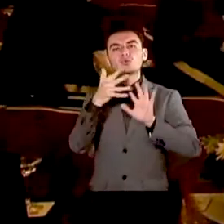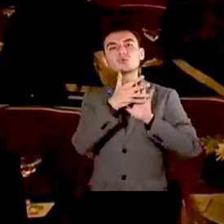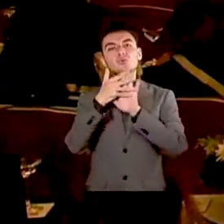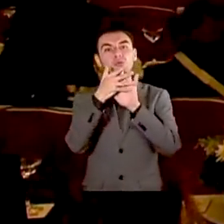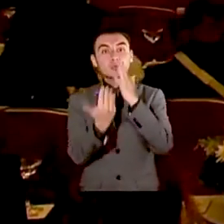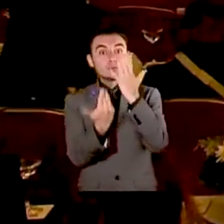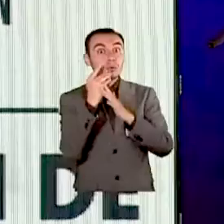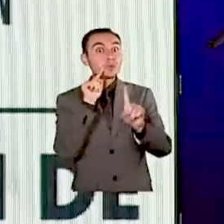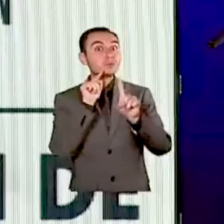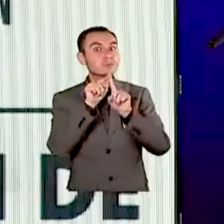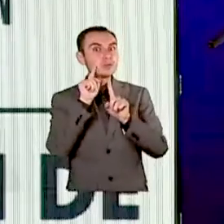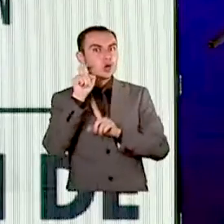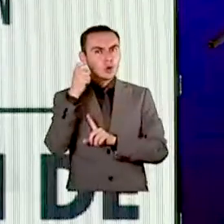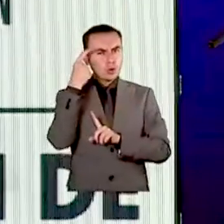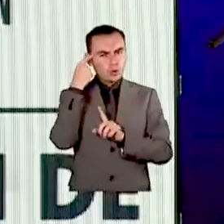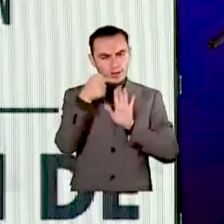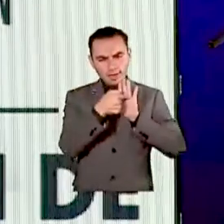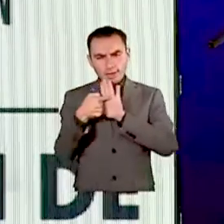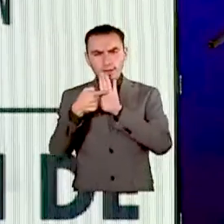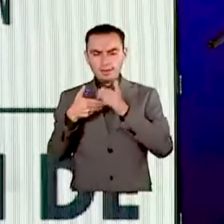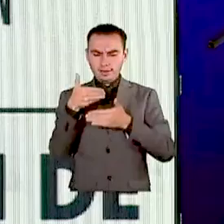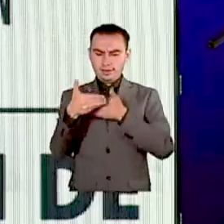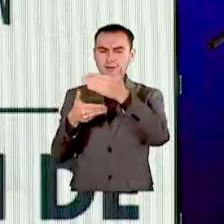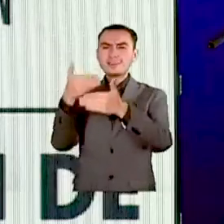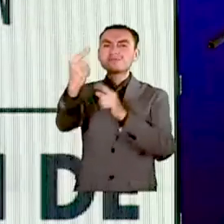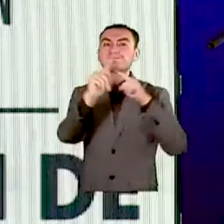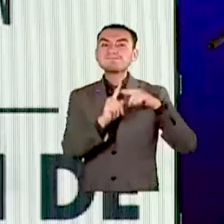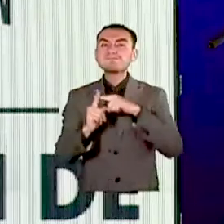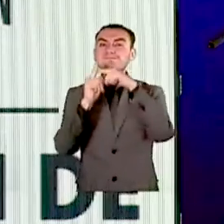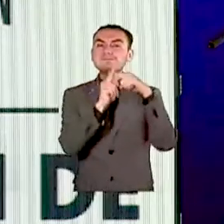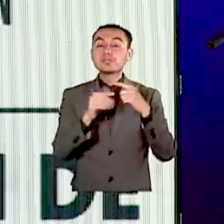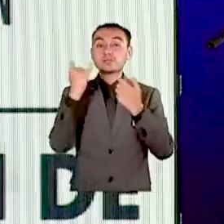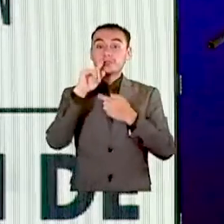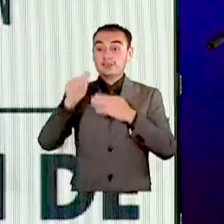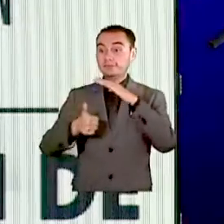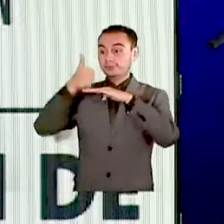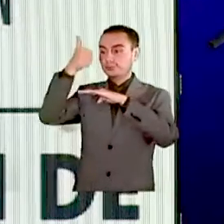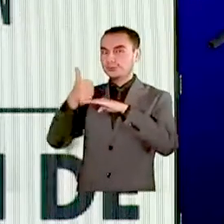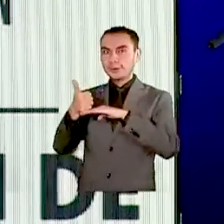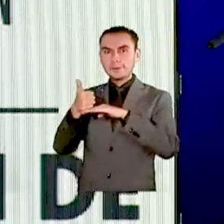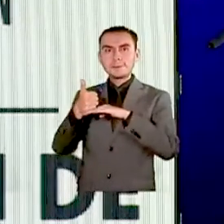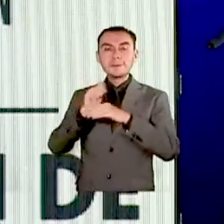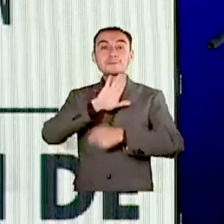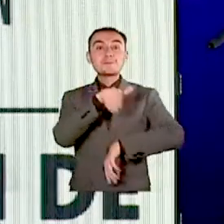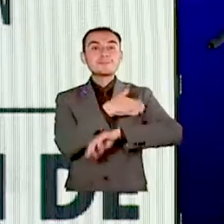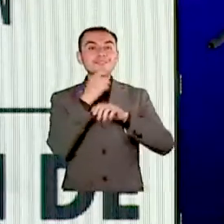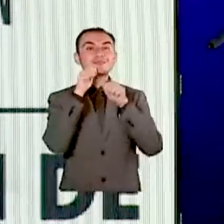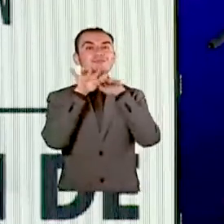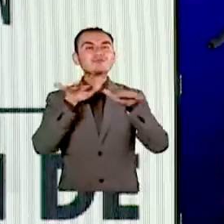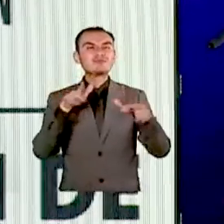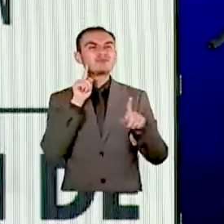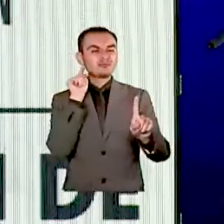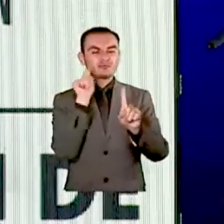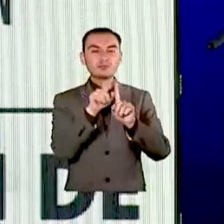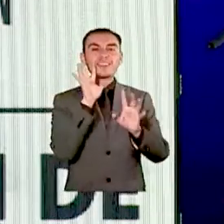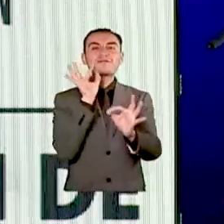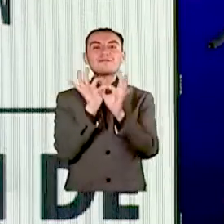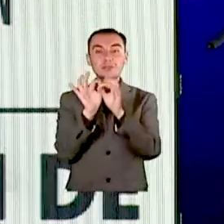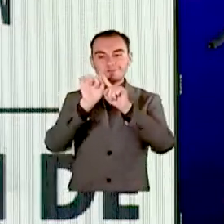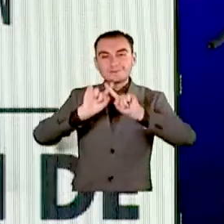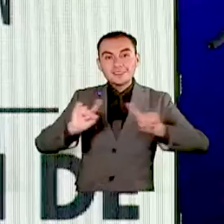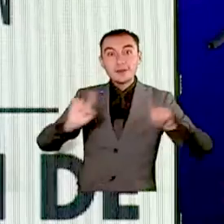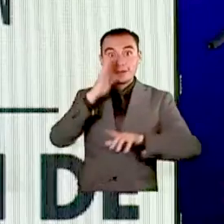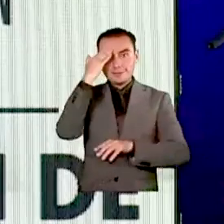de buena gobernanza de la Procuraduría que nos presentó la jefe del Ministerio Público es el enfoque